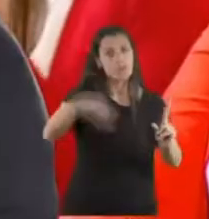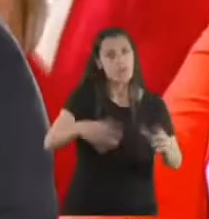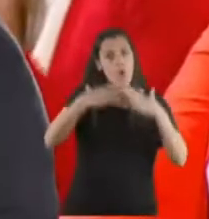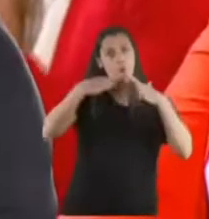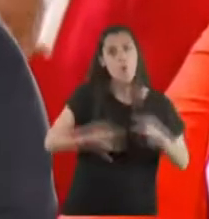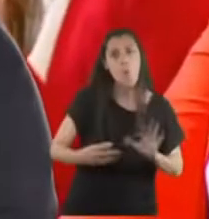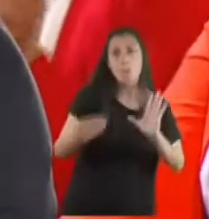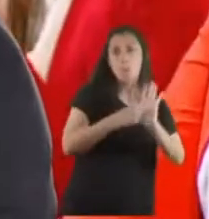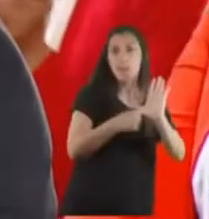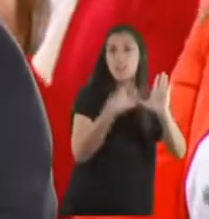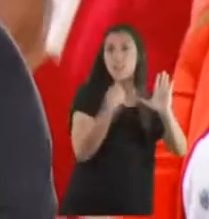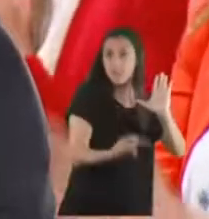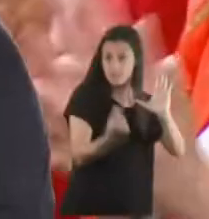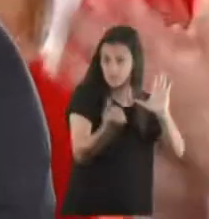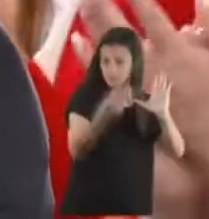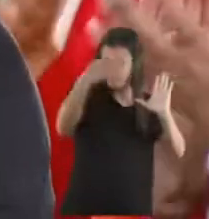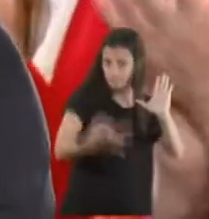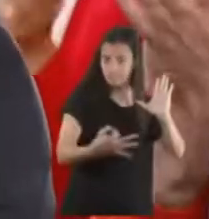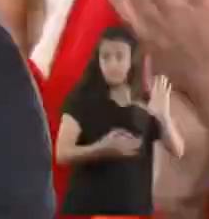corresponde.